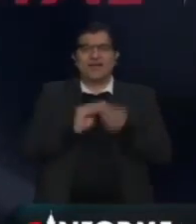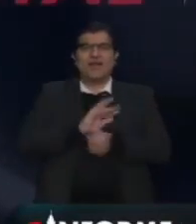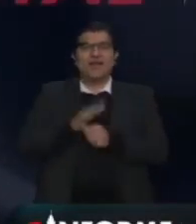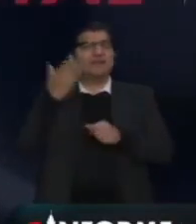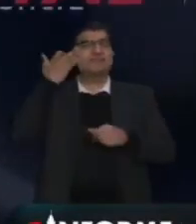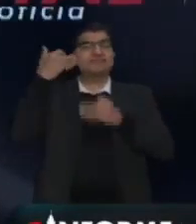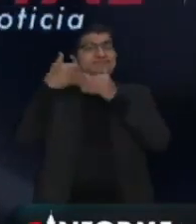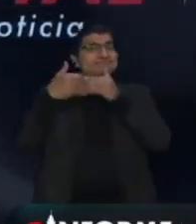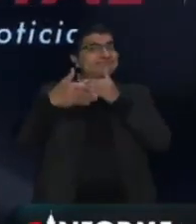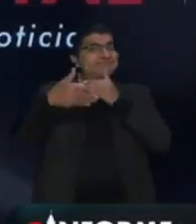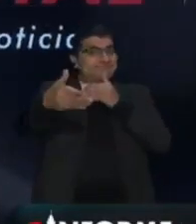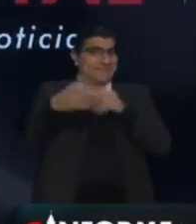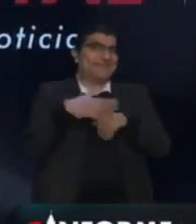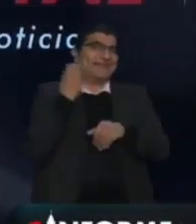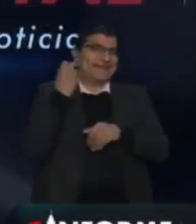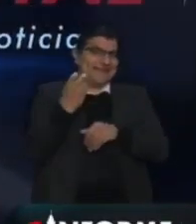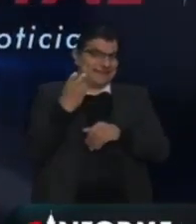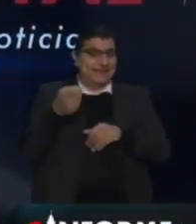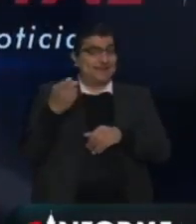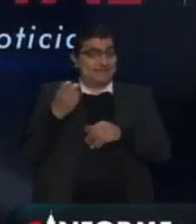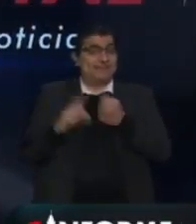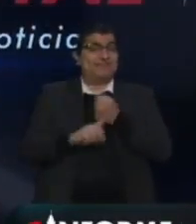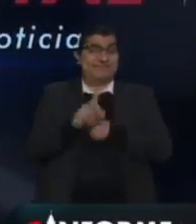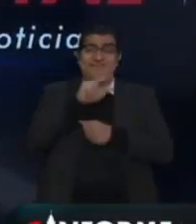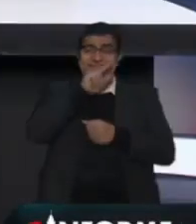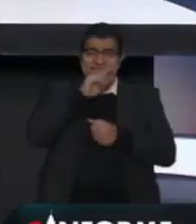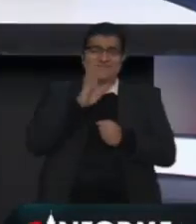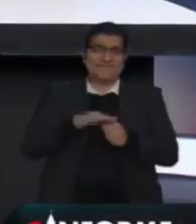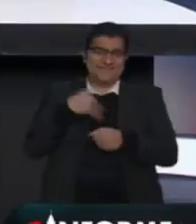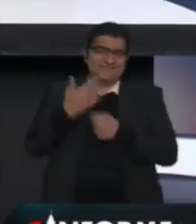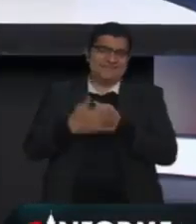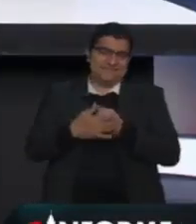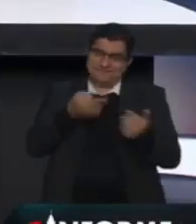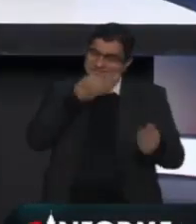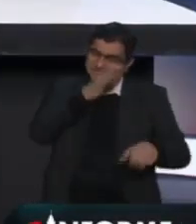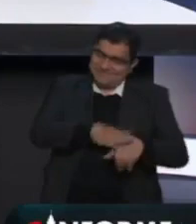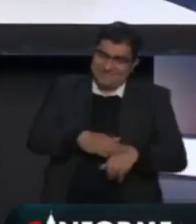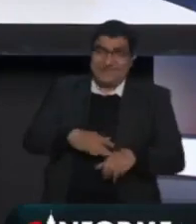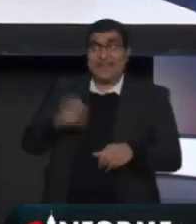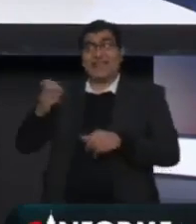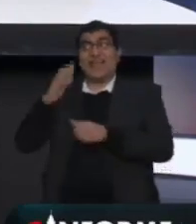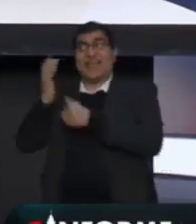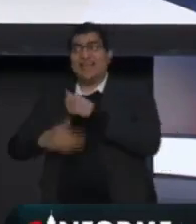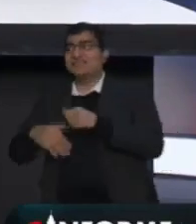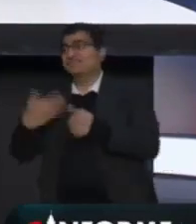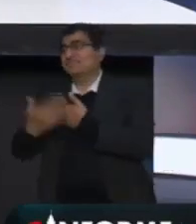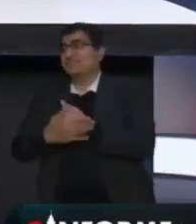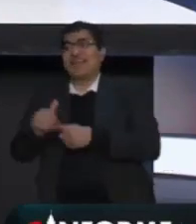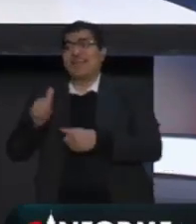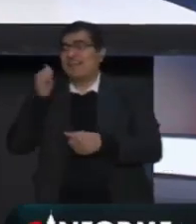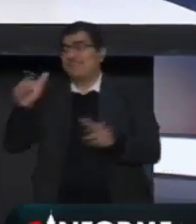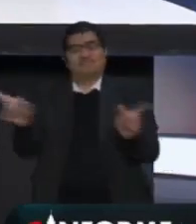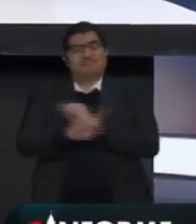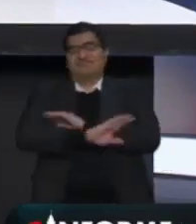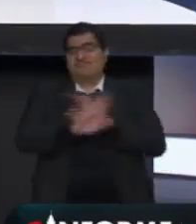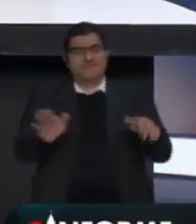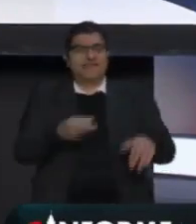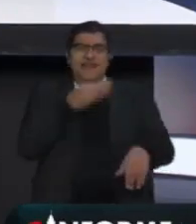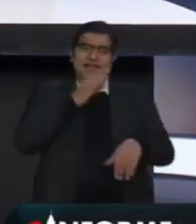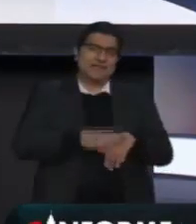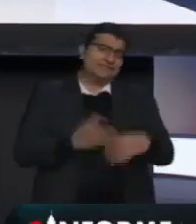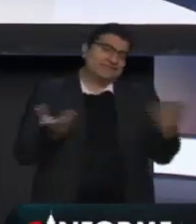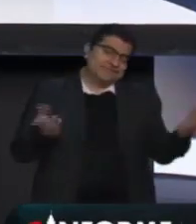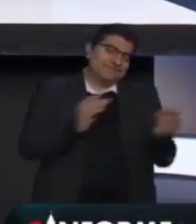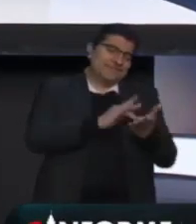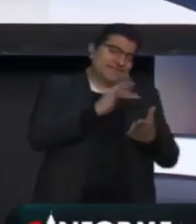largo. Y eso es la mayor preocupación de COVID. Van a ver. Porque esto se va a acabar en agosto del año. Doctor, pues te agradecemos